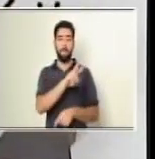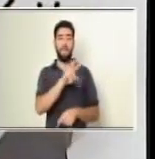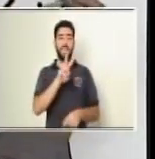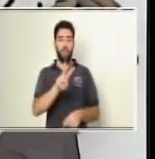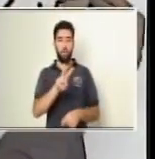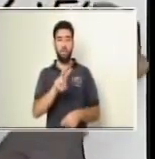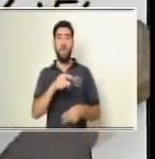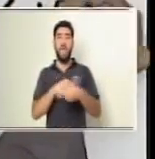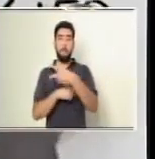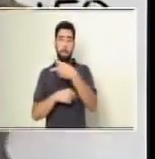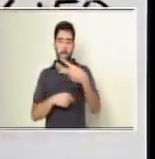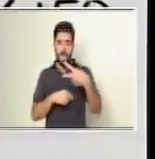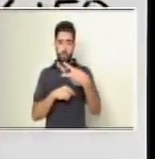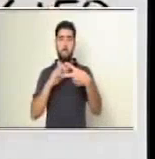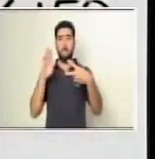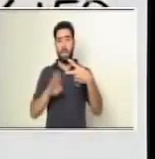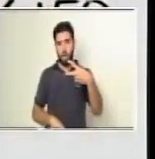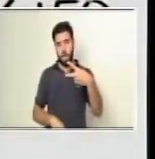es menor